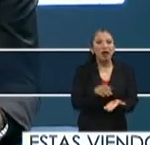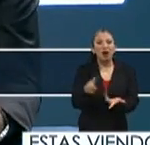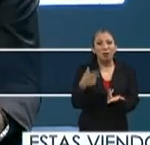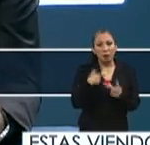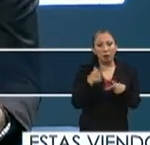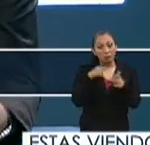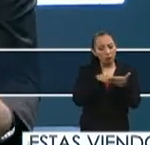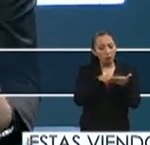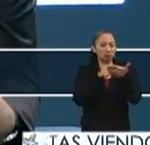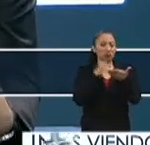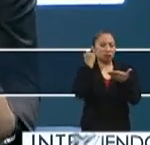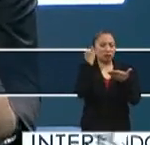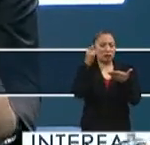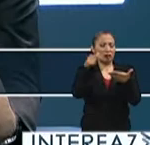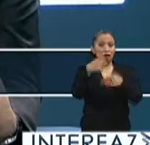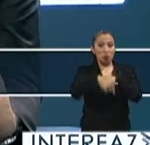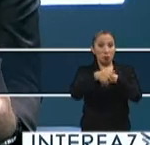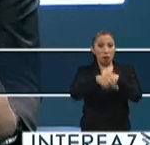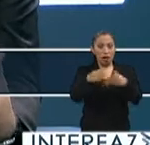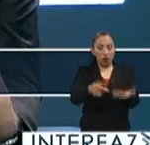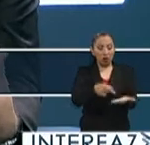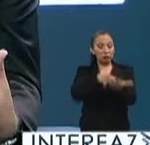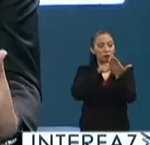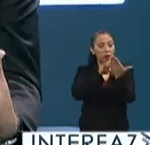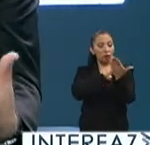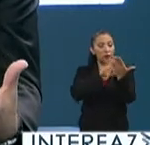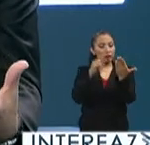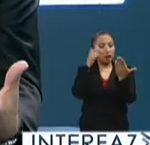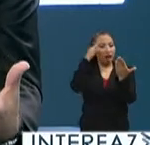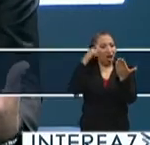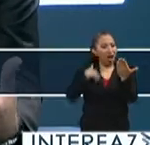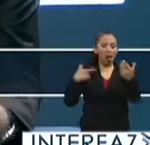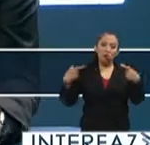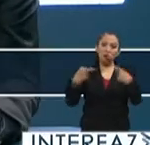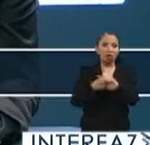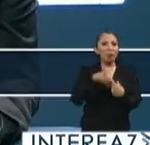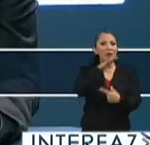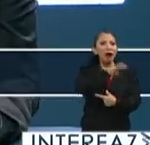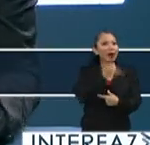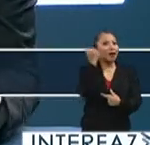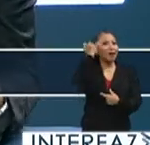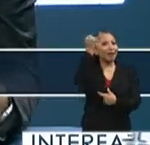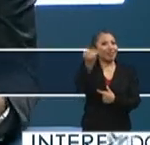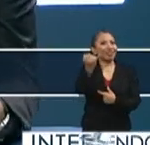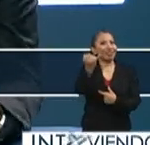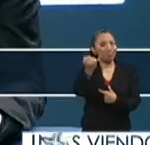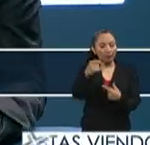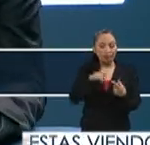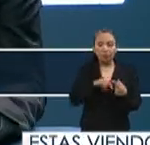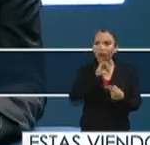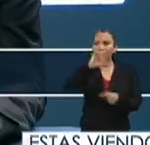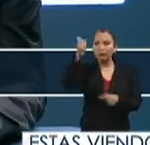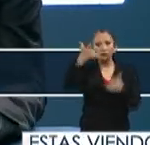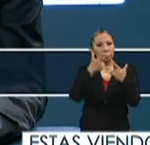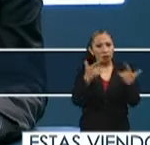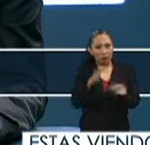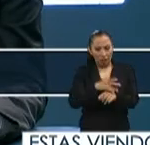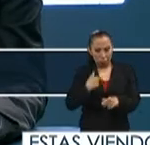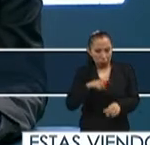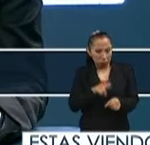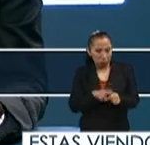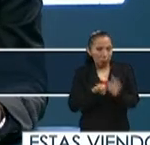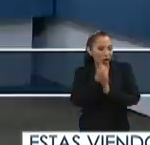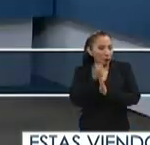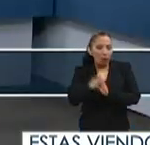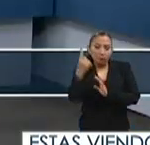al público una buena idea de cómo un dato estadístico eventualmente puede ser mal entendido. Tenemos también historias más